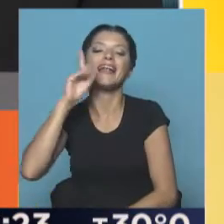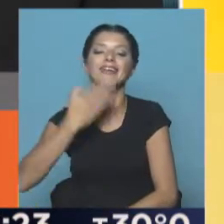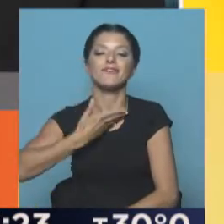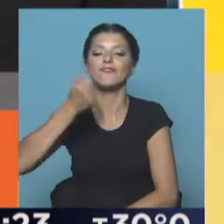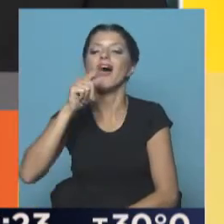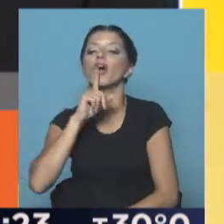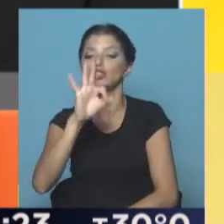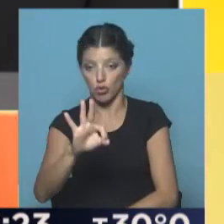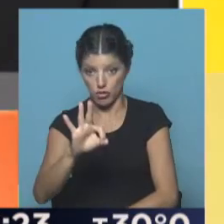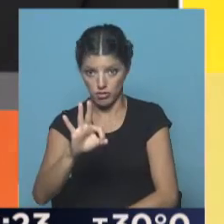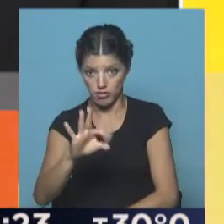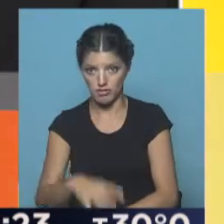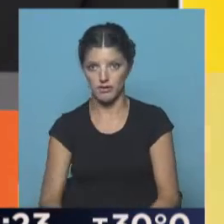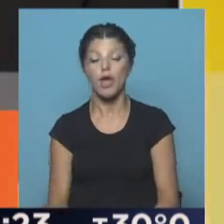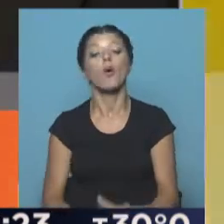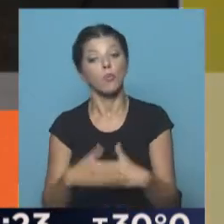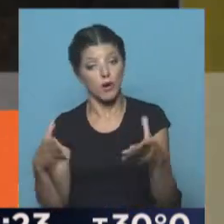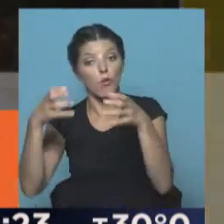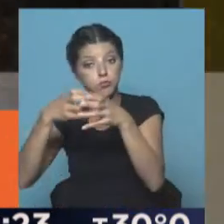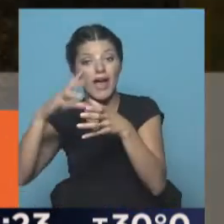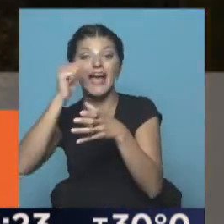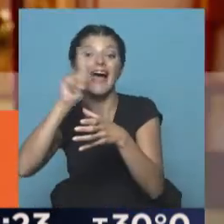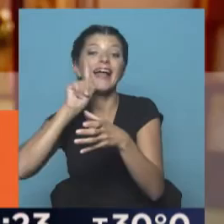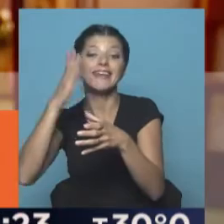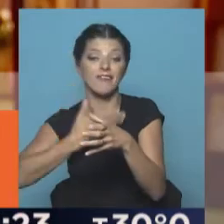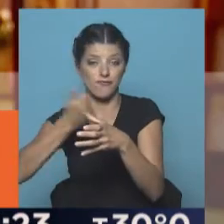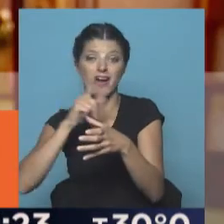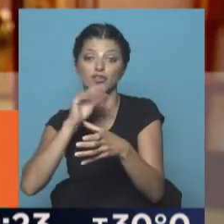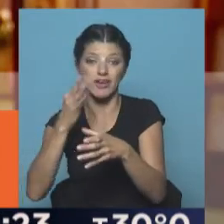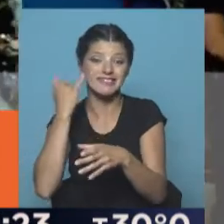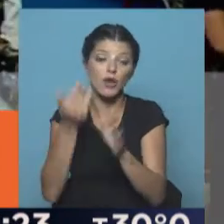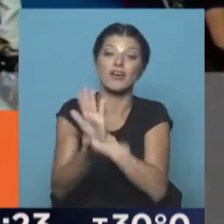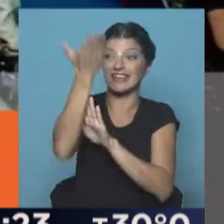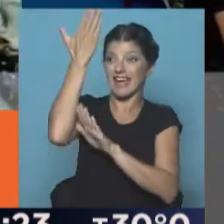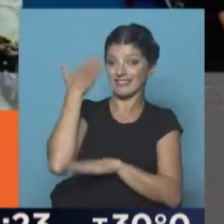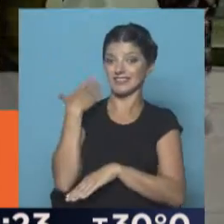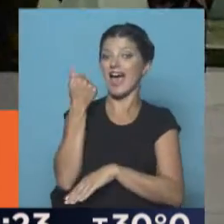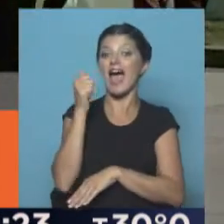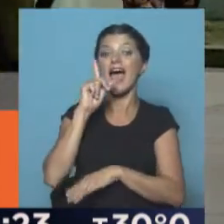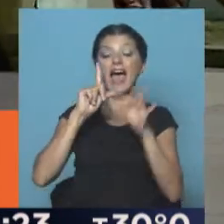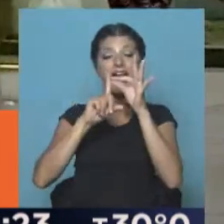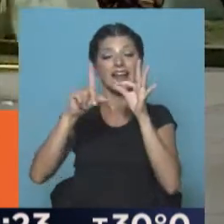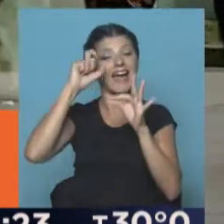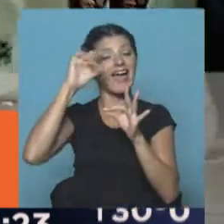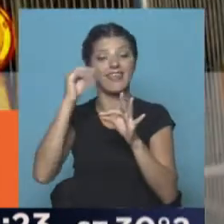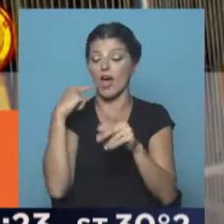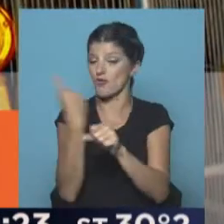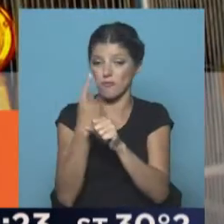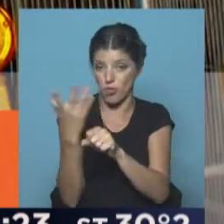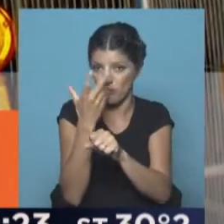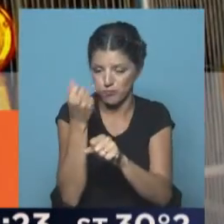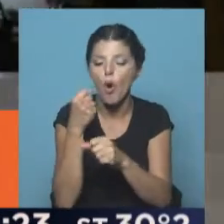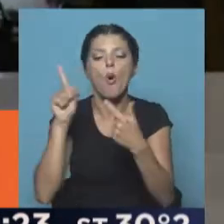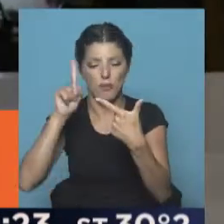extensión. Bueno, la cuestión es que el califato ha venido a consolidar lo que no pudo consolidar Al-Qaeda. ¿Por qué? Porque el califato, al fin y al cabo,